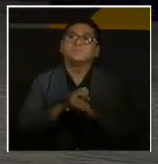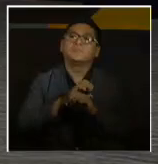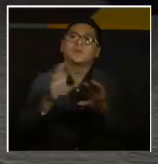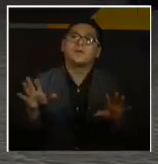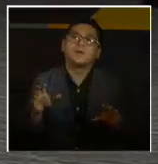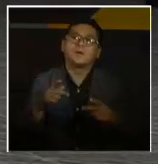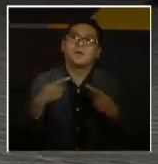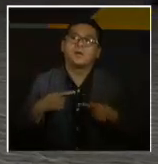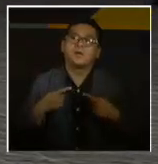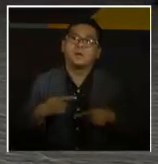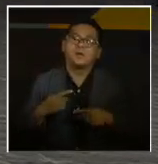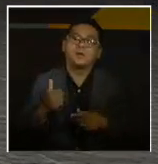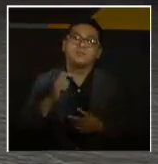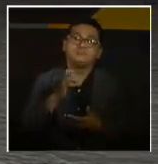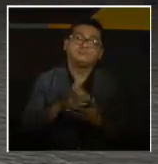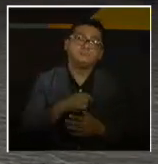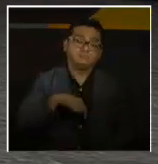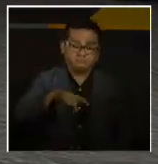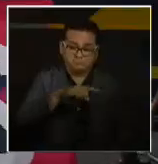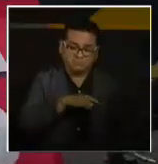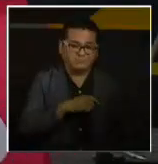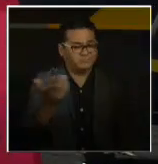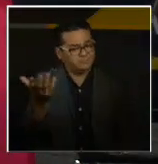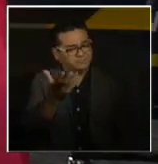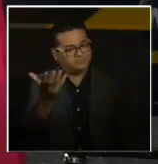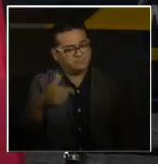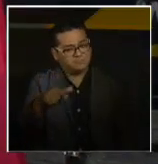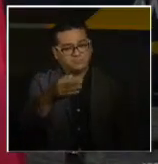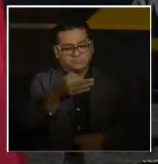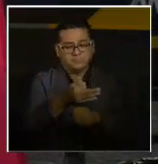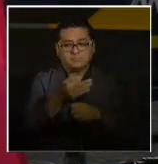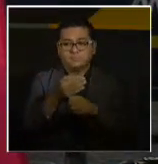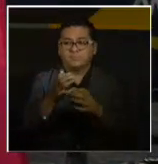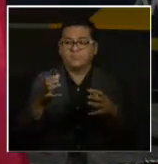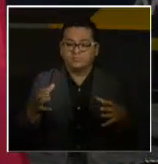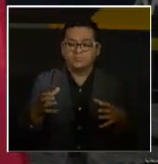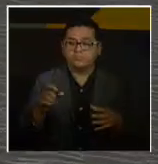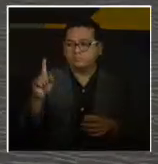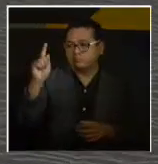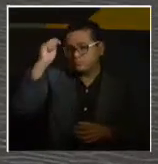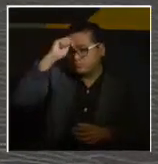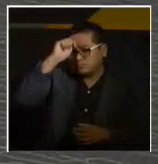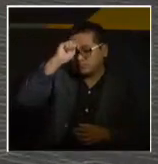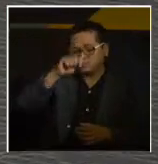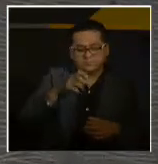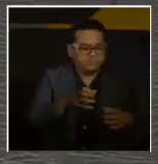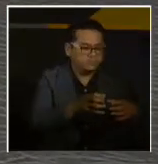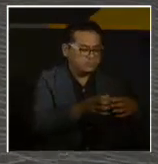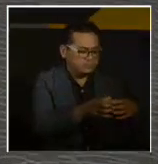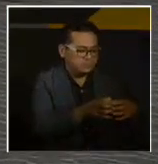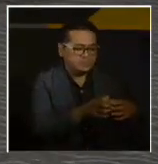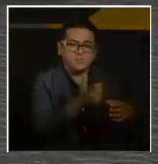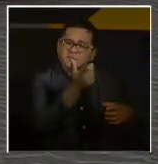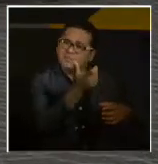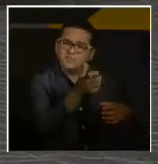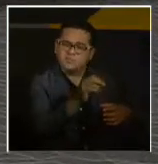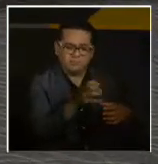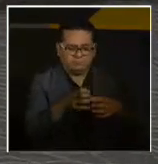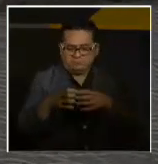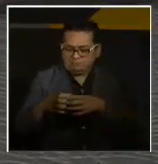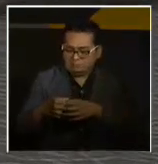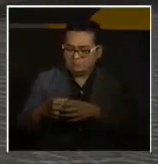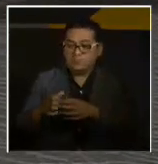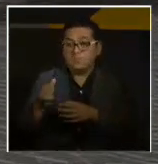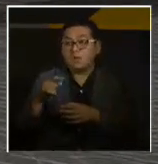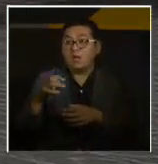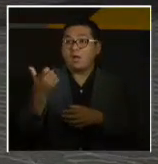Definitivamente la ciudadanización va a ir. Nosotros vamos a crear en un momento dado comités técnicos, pero no solo del presupuesto. Acuérdense ustedes